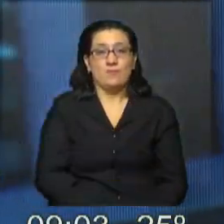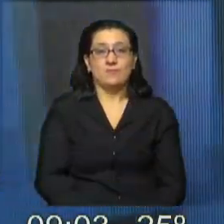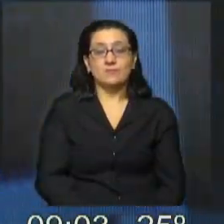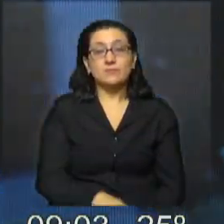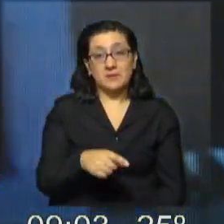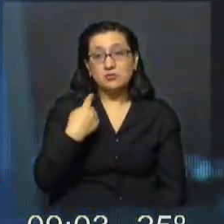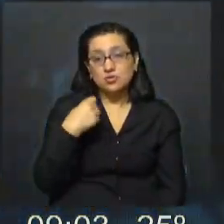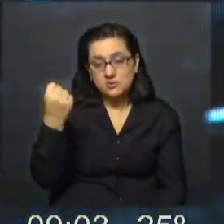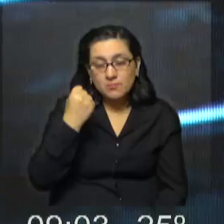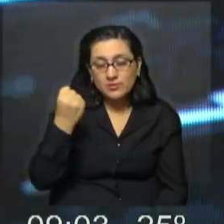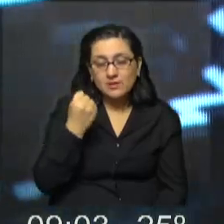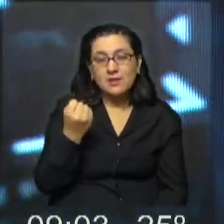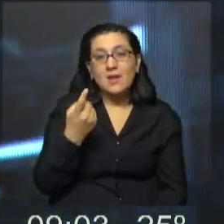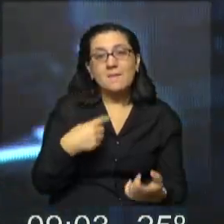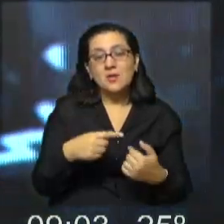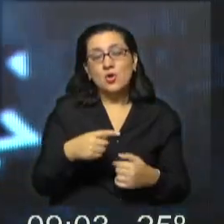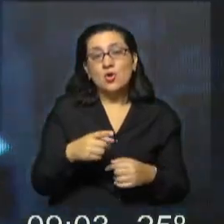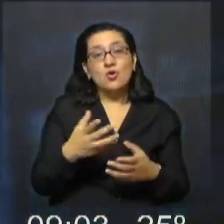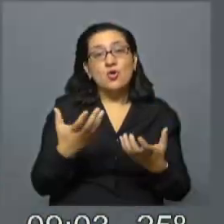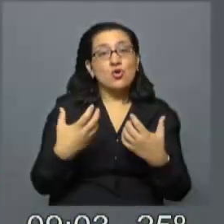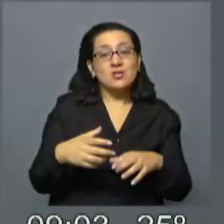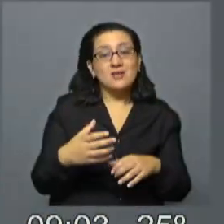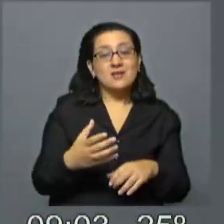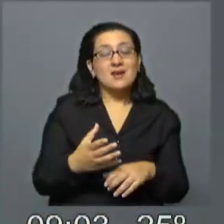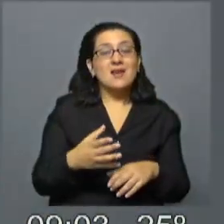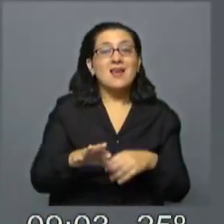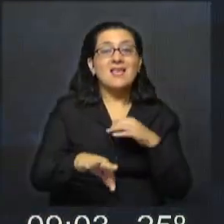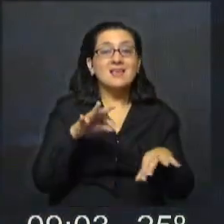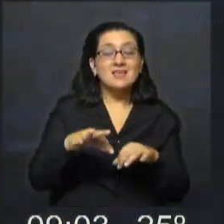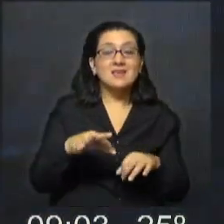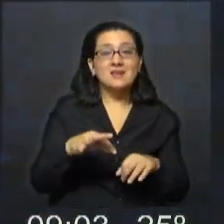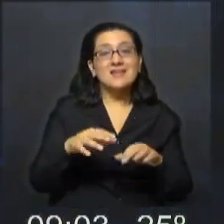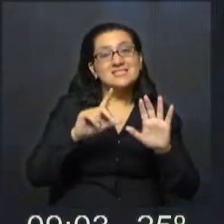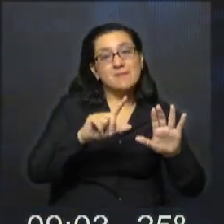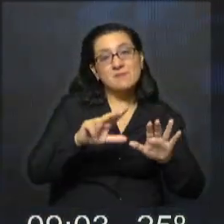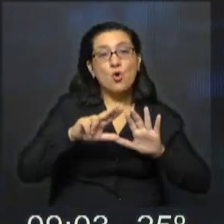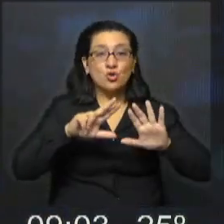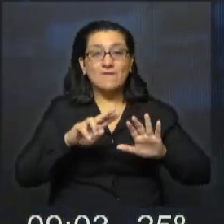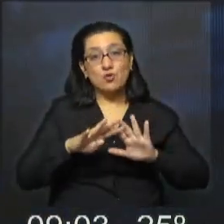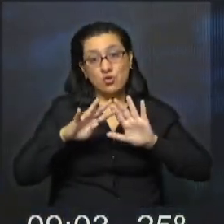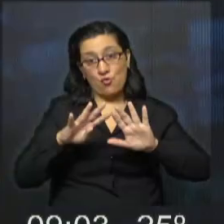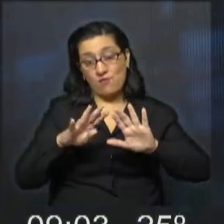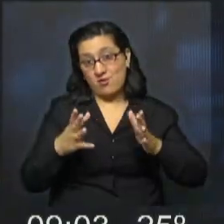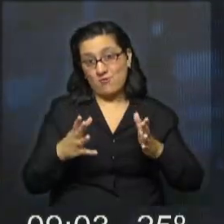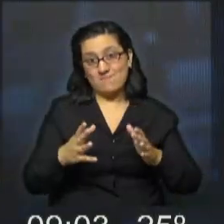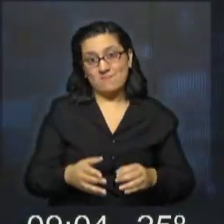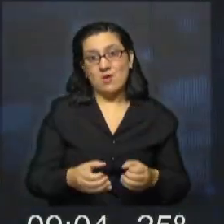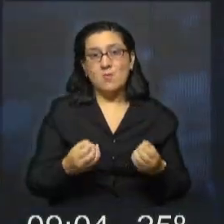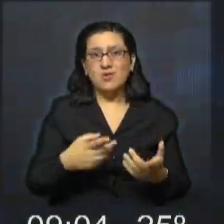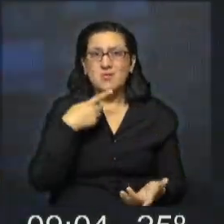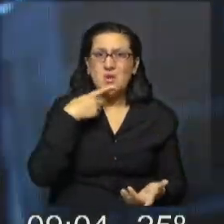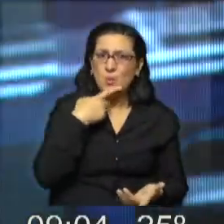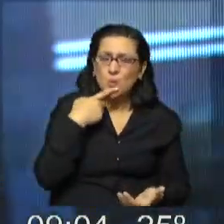parece fundamental, en antes bachillerato. Que... ¿Antes qué? ¿Por qué? Y yo creo que porque genera una gran